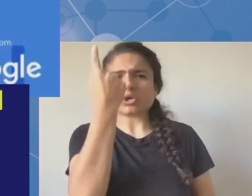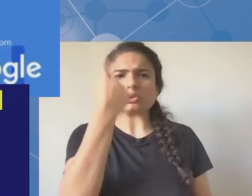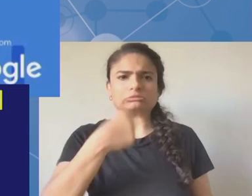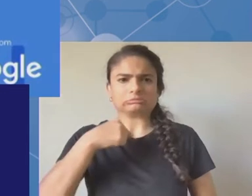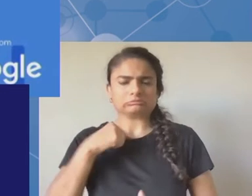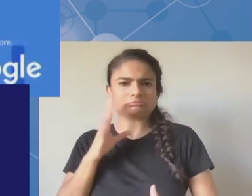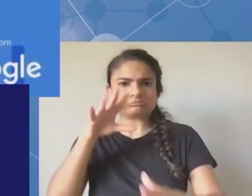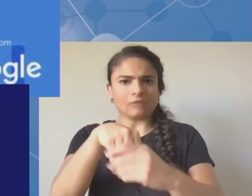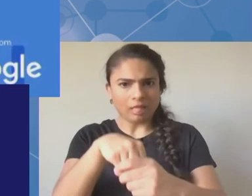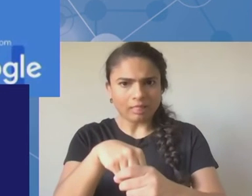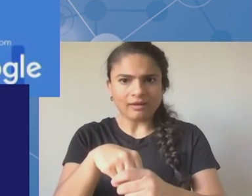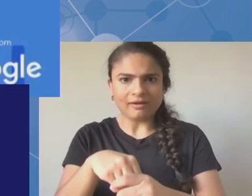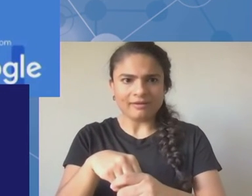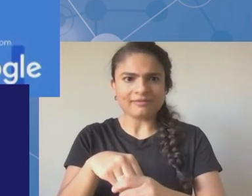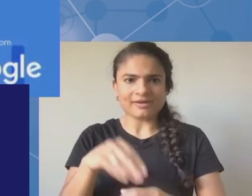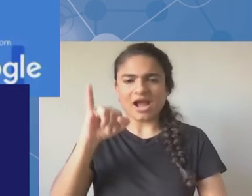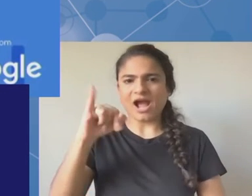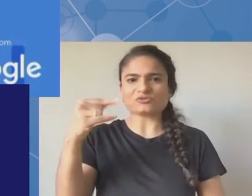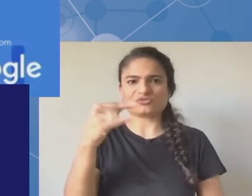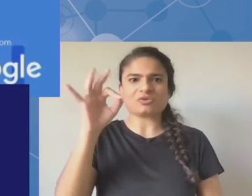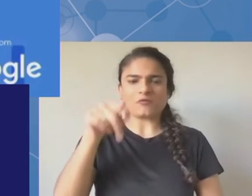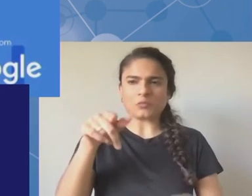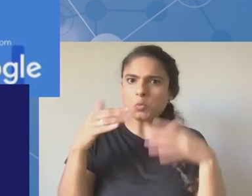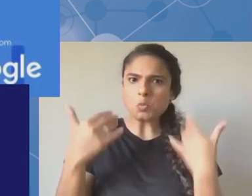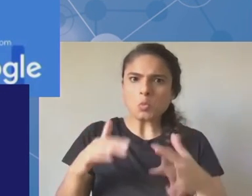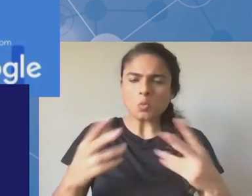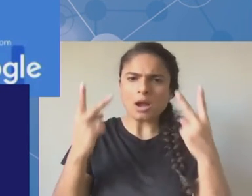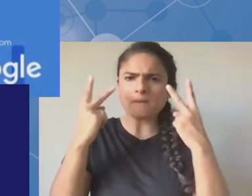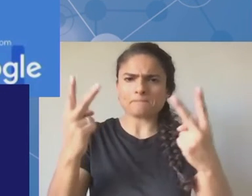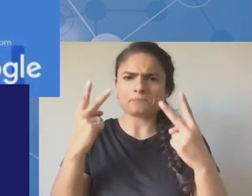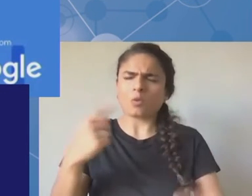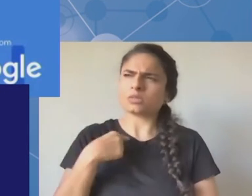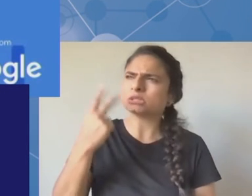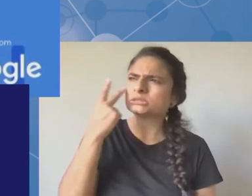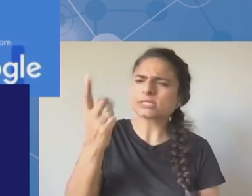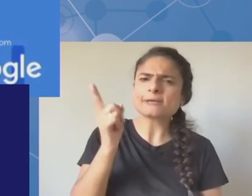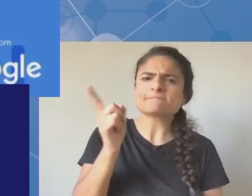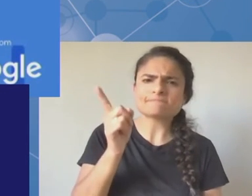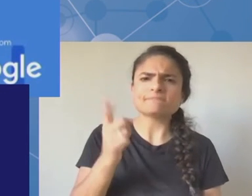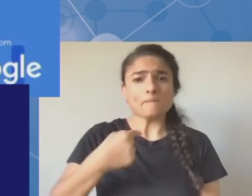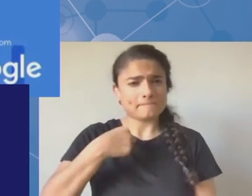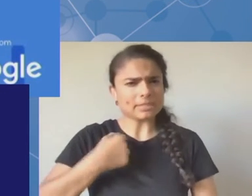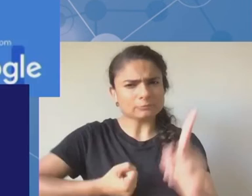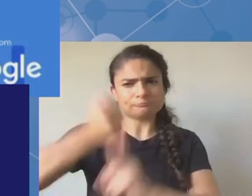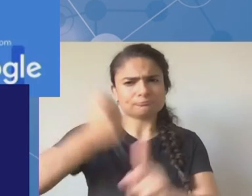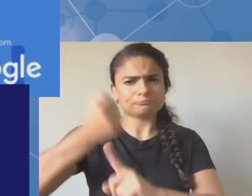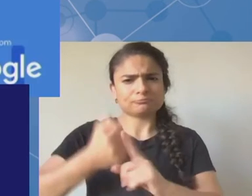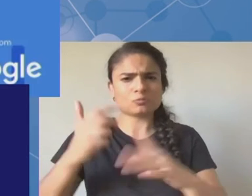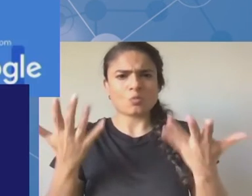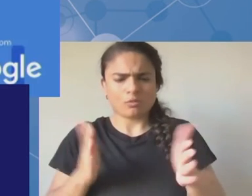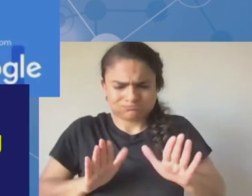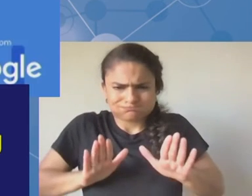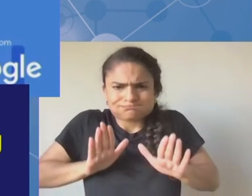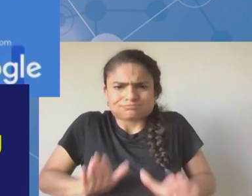las sesiones en las que he participado durante esta cumbre. Fue la primera vez que participo en la cumbre